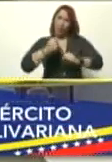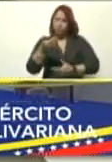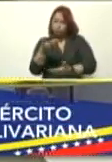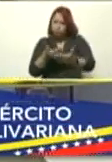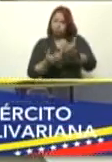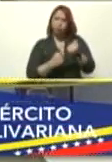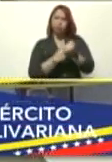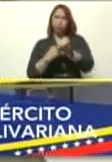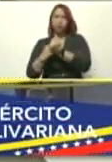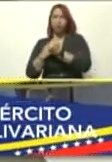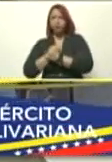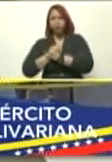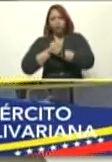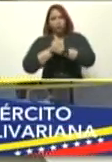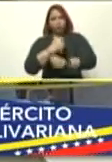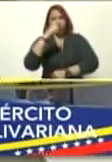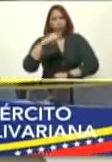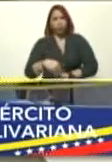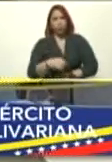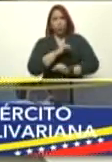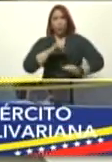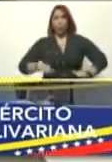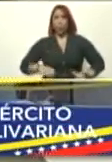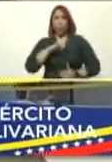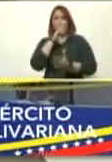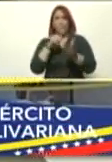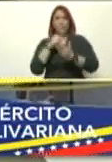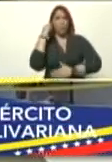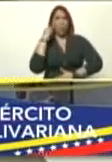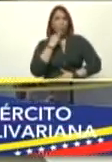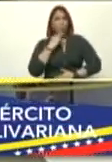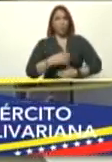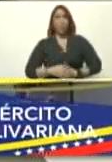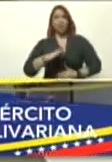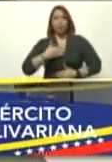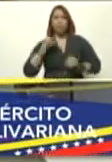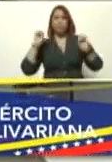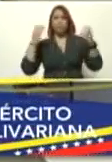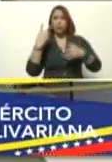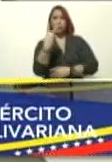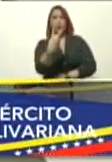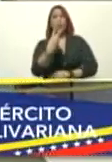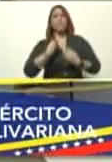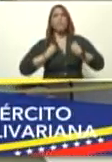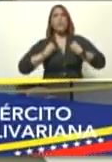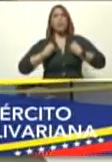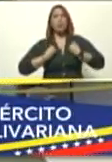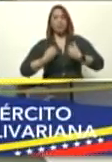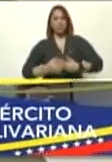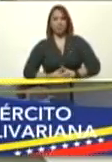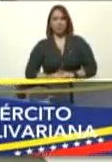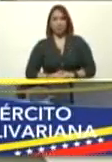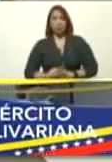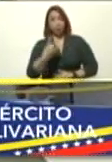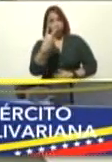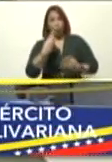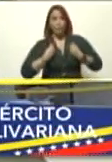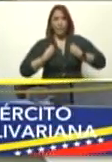solidaridad y amor hacia nuestra Fuerza Armada Nacional Bolivariana. Pudieron salvar dos vidas, dos